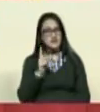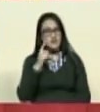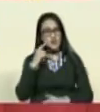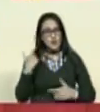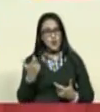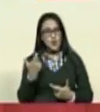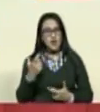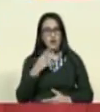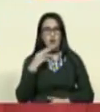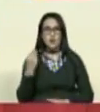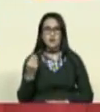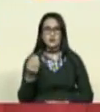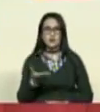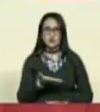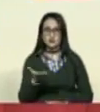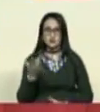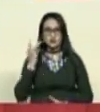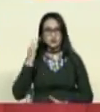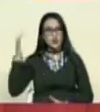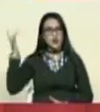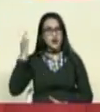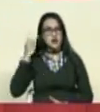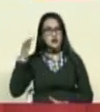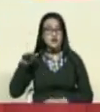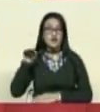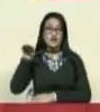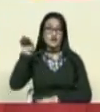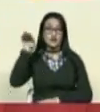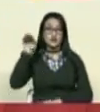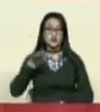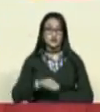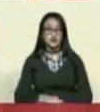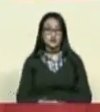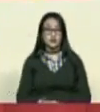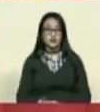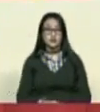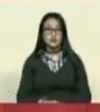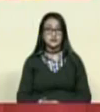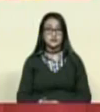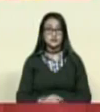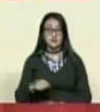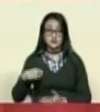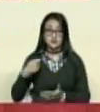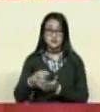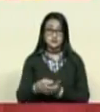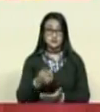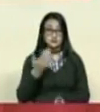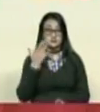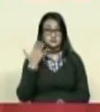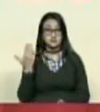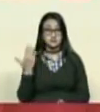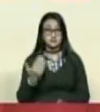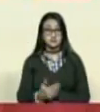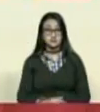esa juventud que sueña con su futuro. Por aquí tengo algunos recursos que me han solicitado